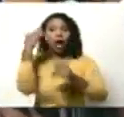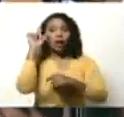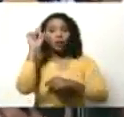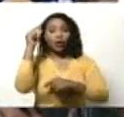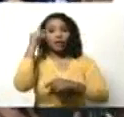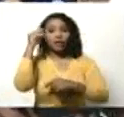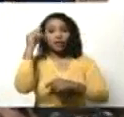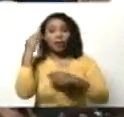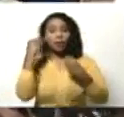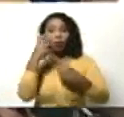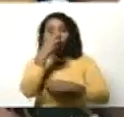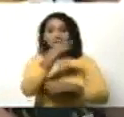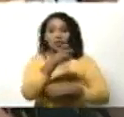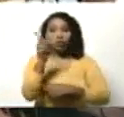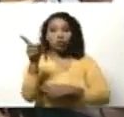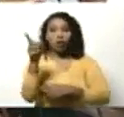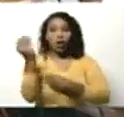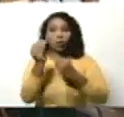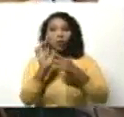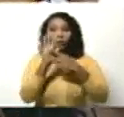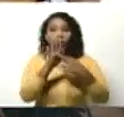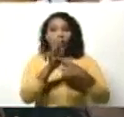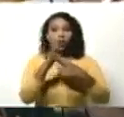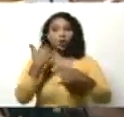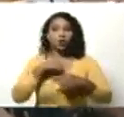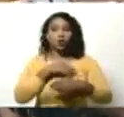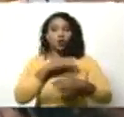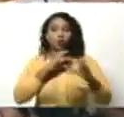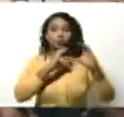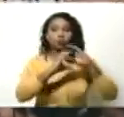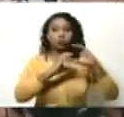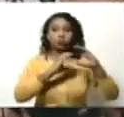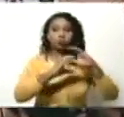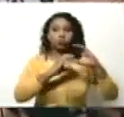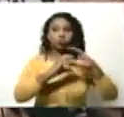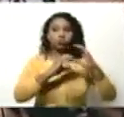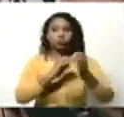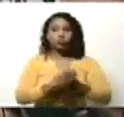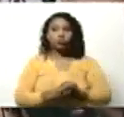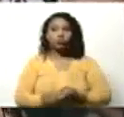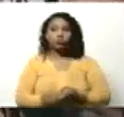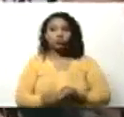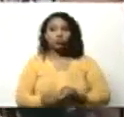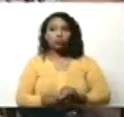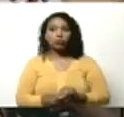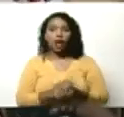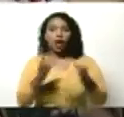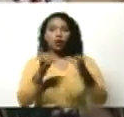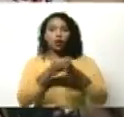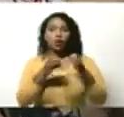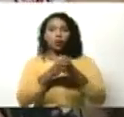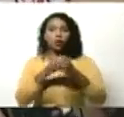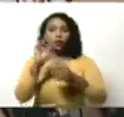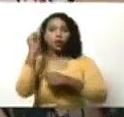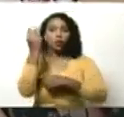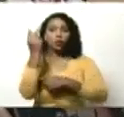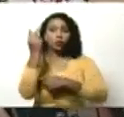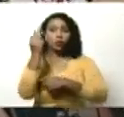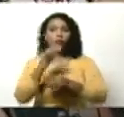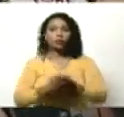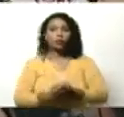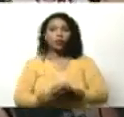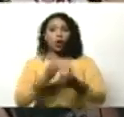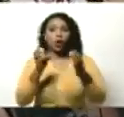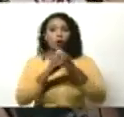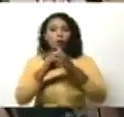como para una visita suya como representante del Poder Legislativo? Estamos conversando con la Comisión Segunda, ¿qué se llama? Sí. Con la